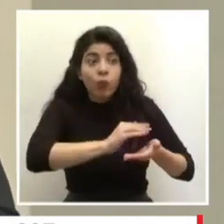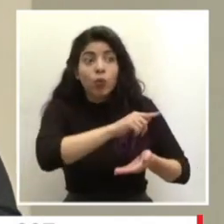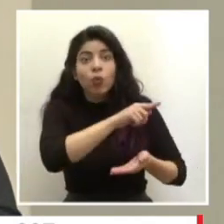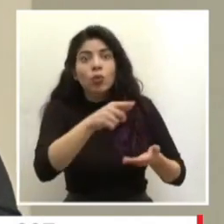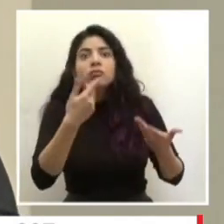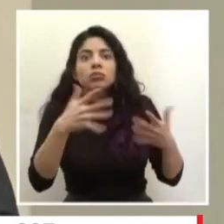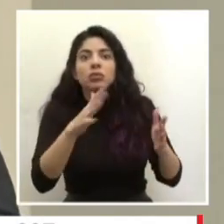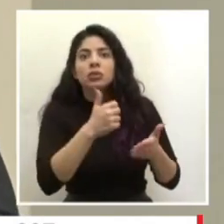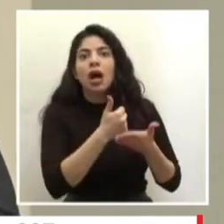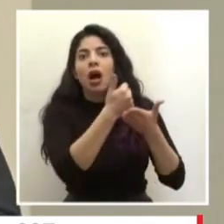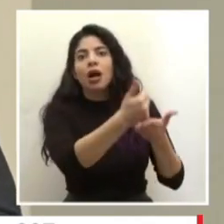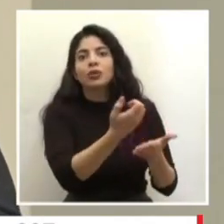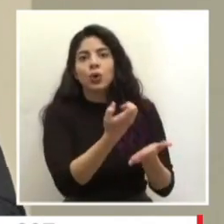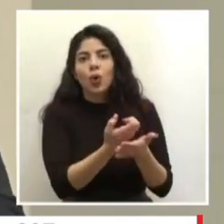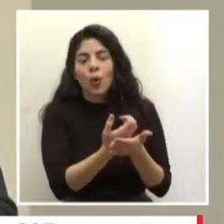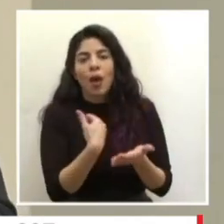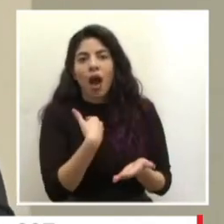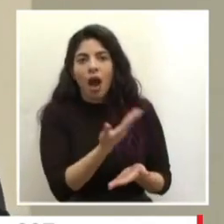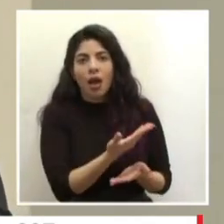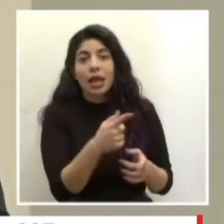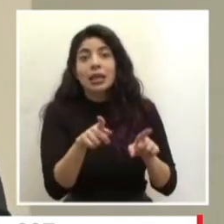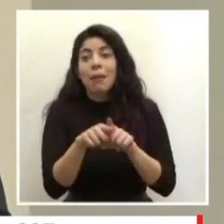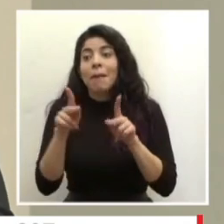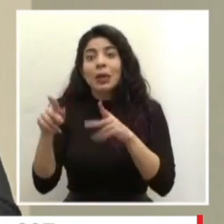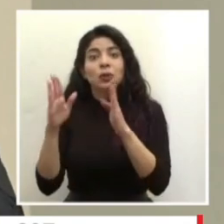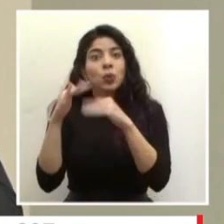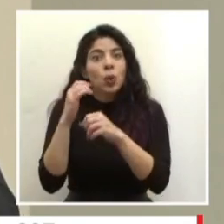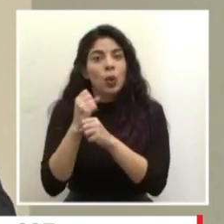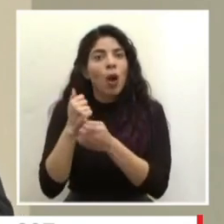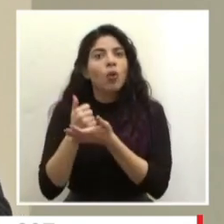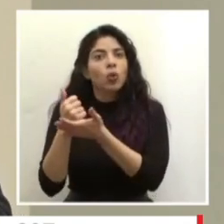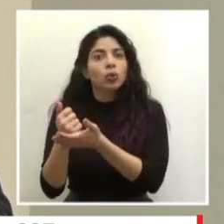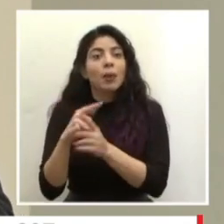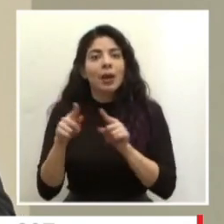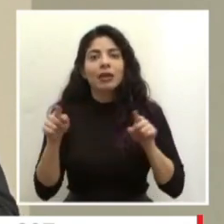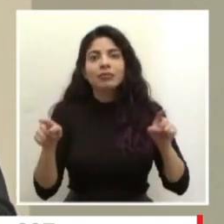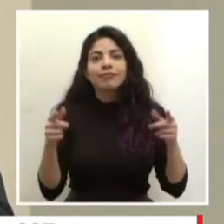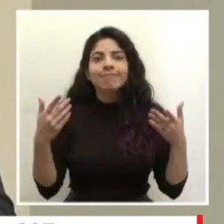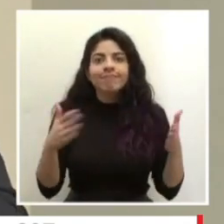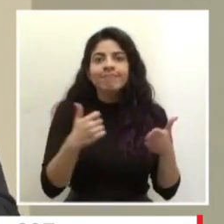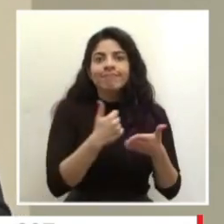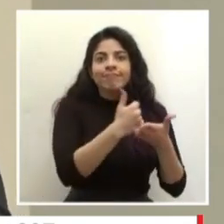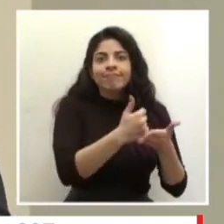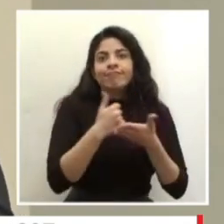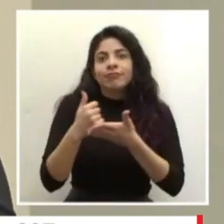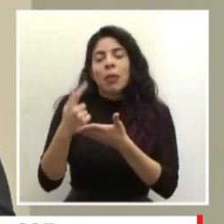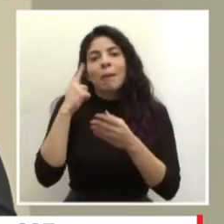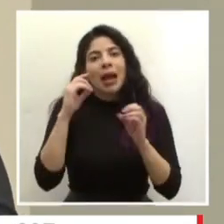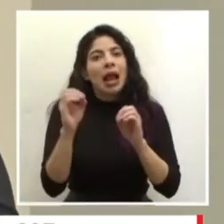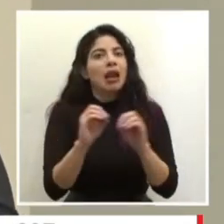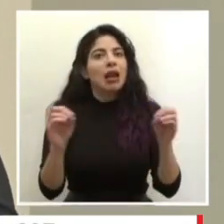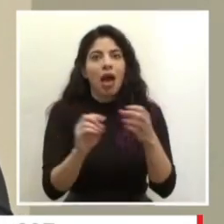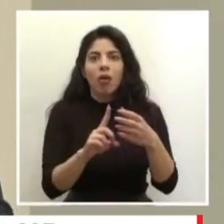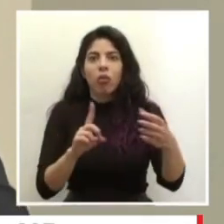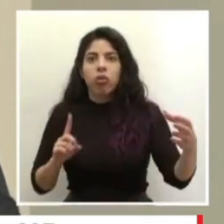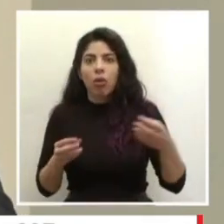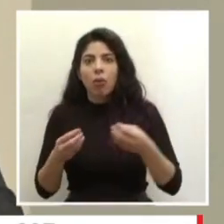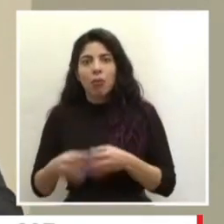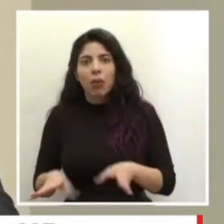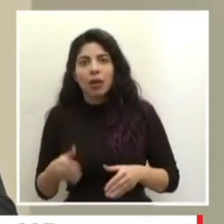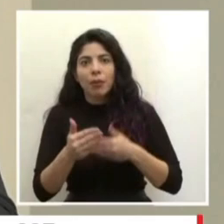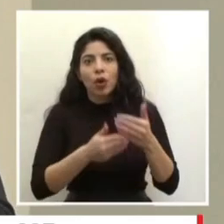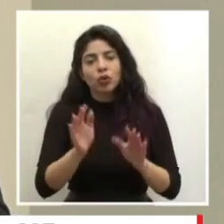ayudó económicamente, también a las personas desempleadas, pero se les ayudó para no dejar a nadie atrás en este proceso y también por